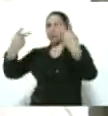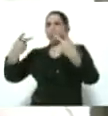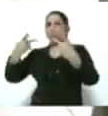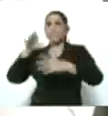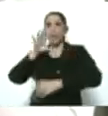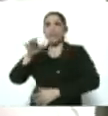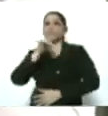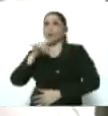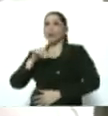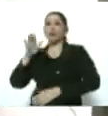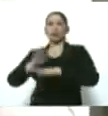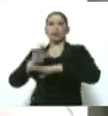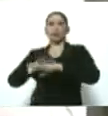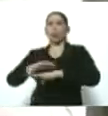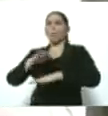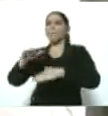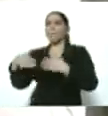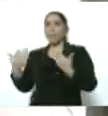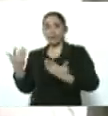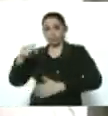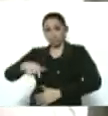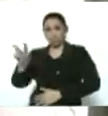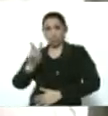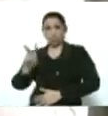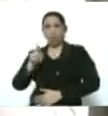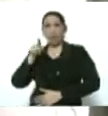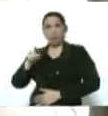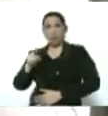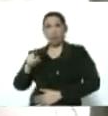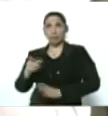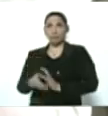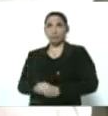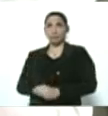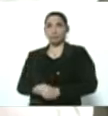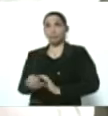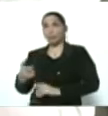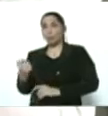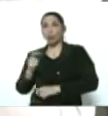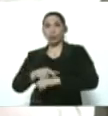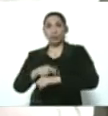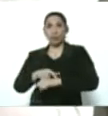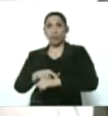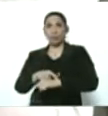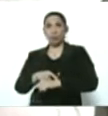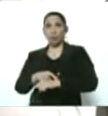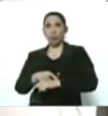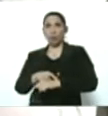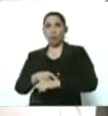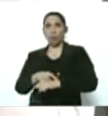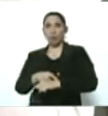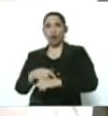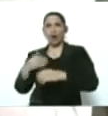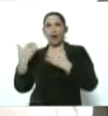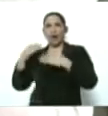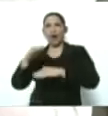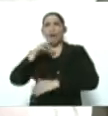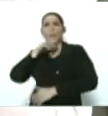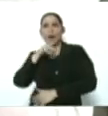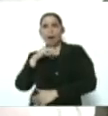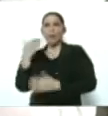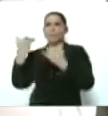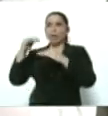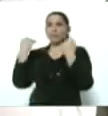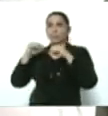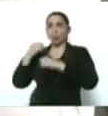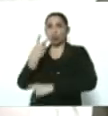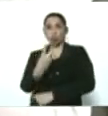lo que viene sucediéndose. En esta corta intervención, porque uno tiene poco tiempo para hablar, yo hablaba de una fase preparatoria, por eso es que él habla de